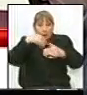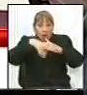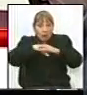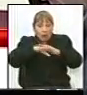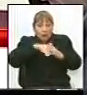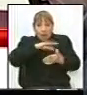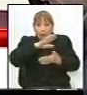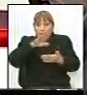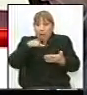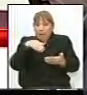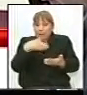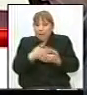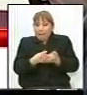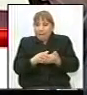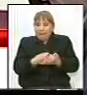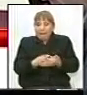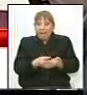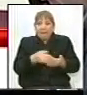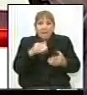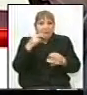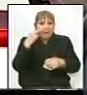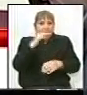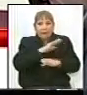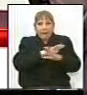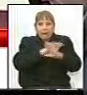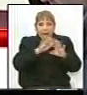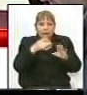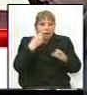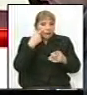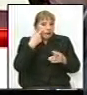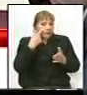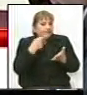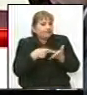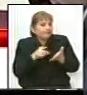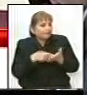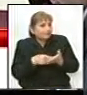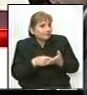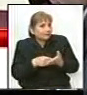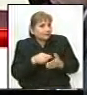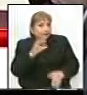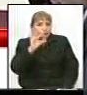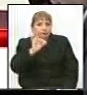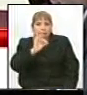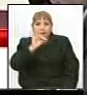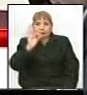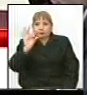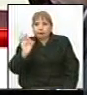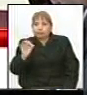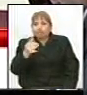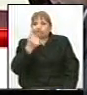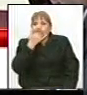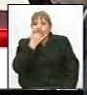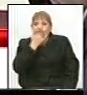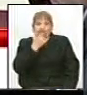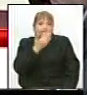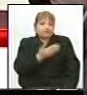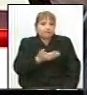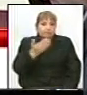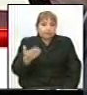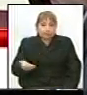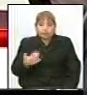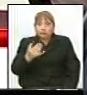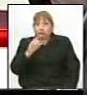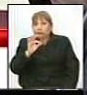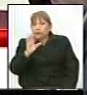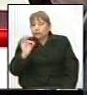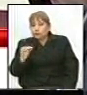total, en materia de neutralidad, tenemos verificadas en campo 99 incidencias. De esas